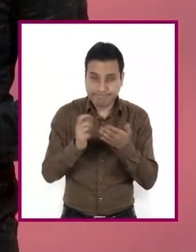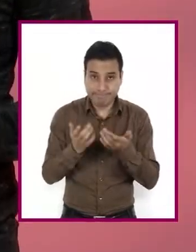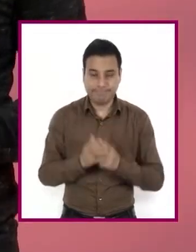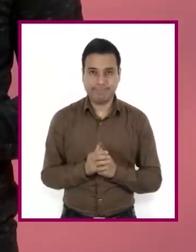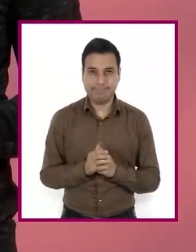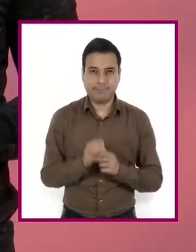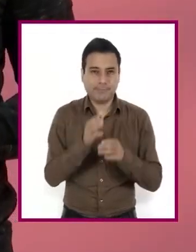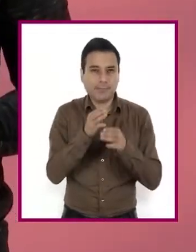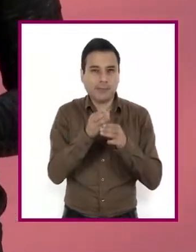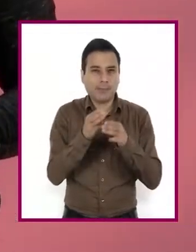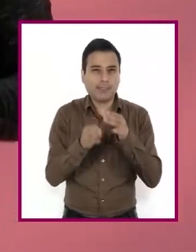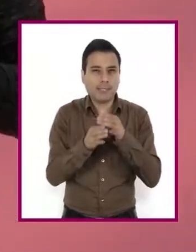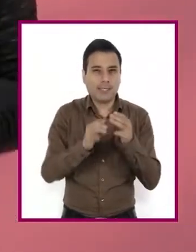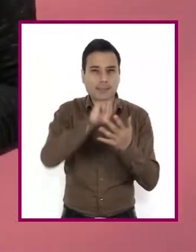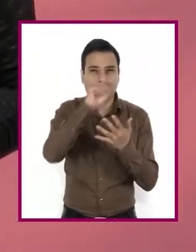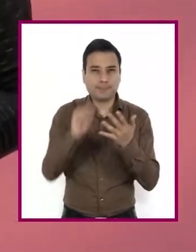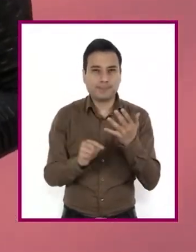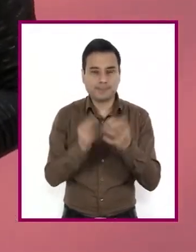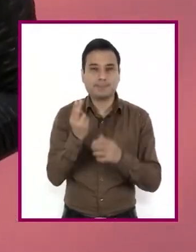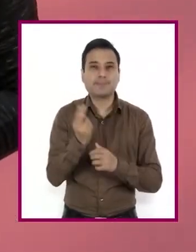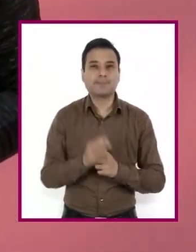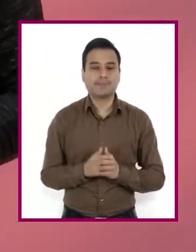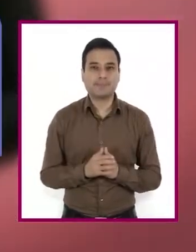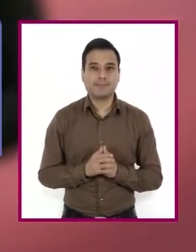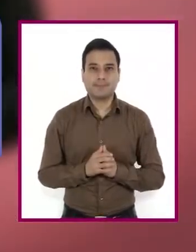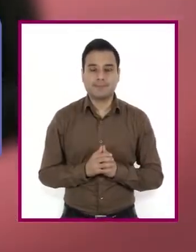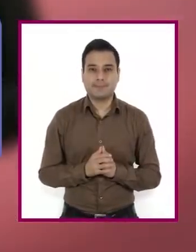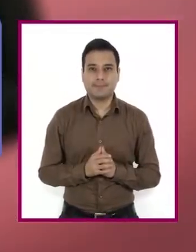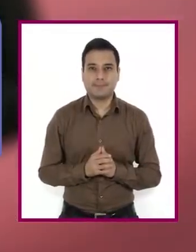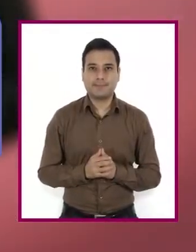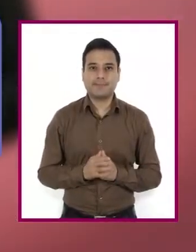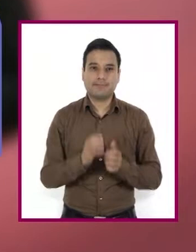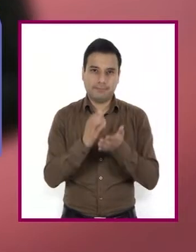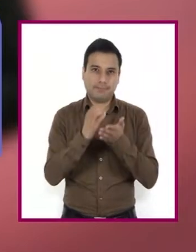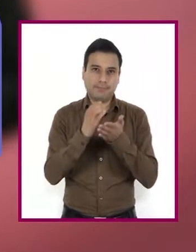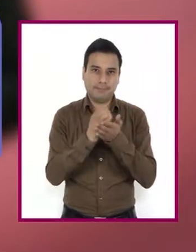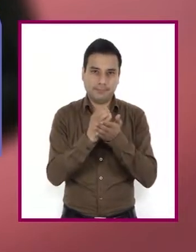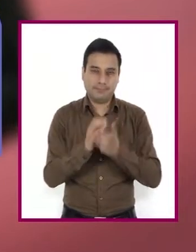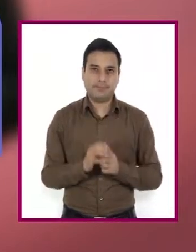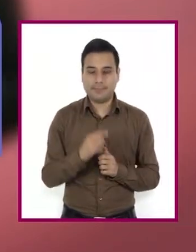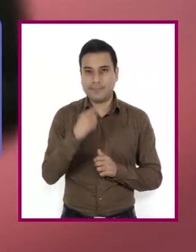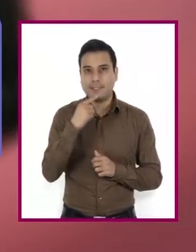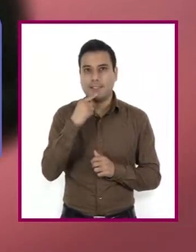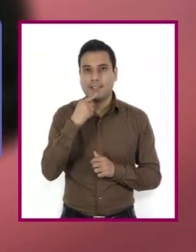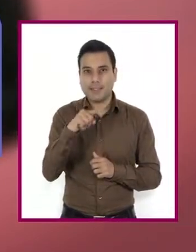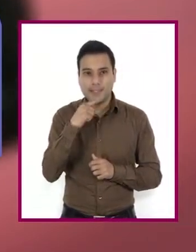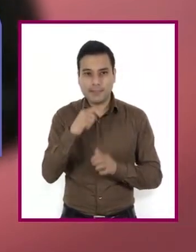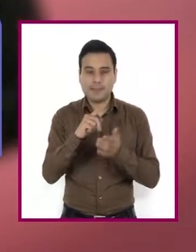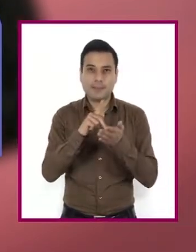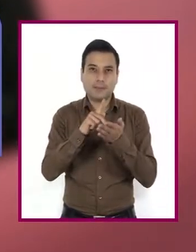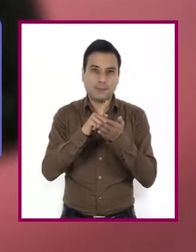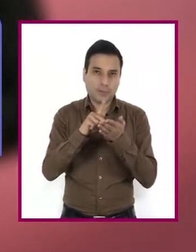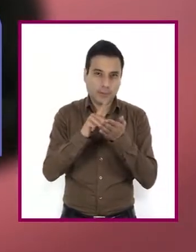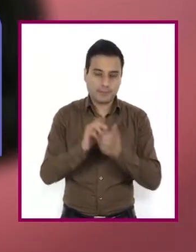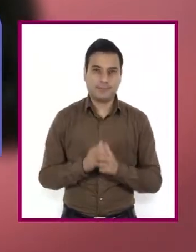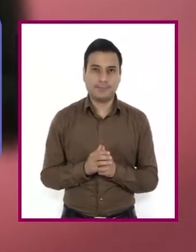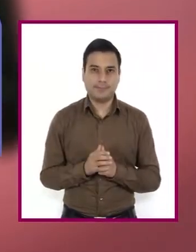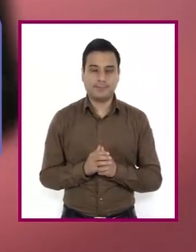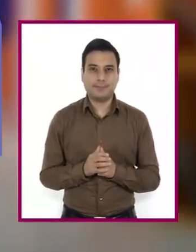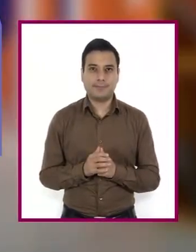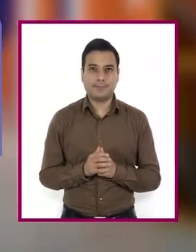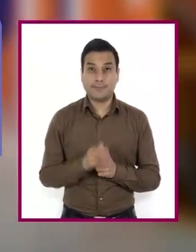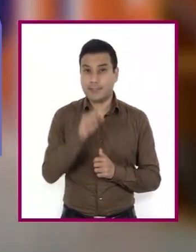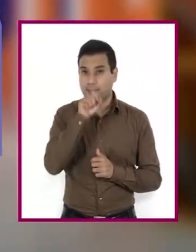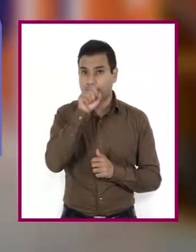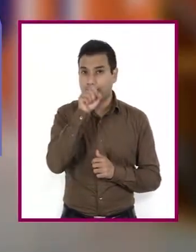Los materiales que van a necesitar para esta sesión son cuaderno, lápiz o bolígrafo para que puedan tomar notas.